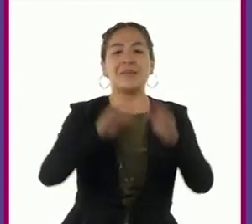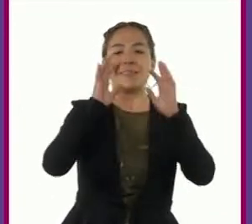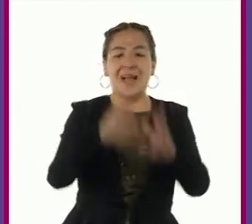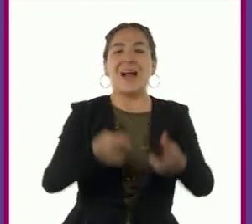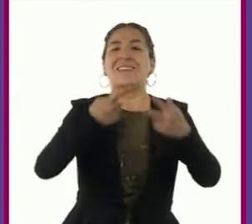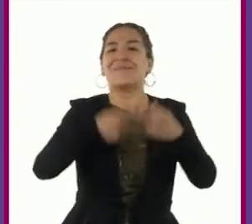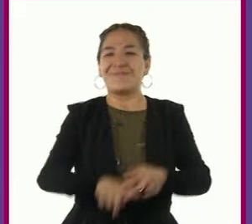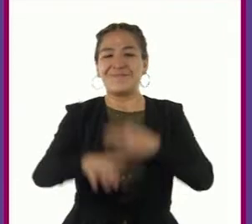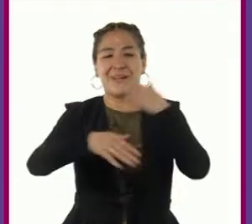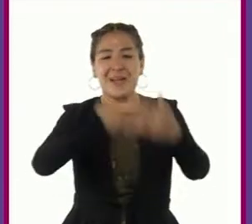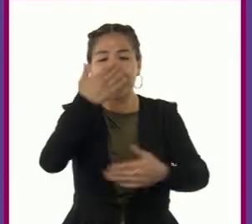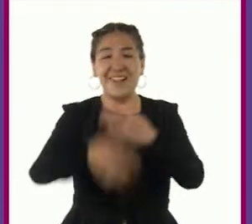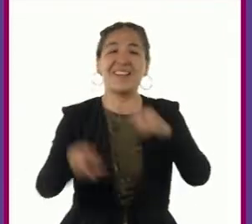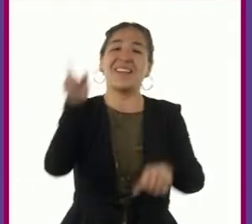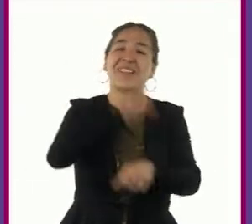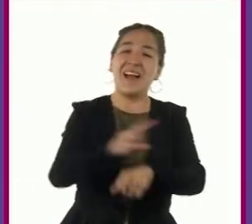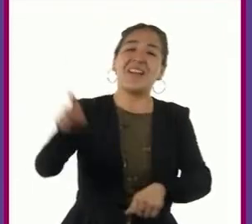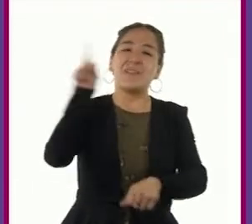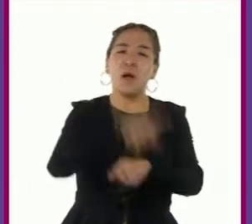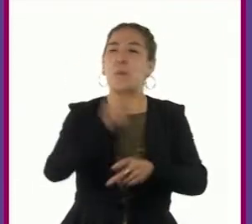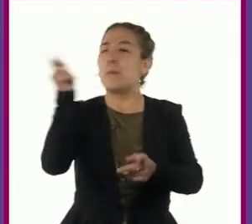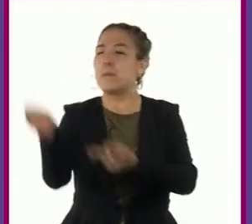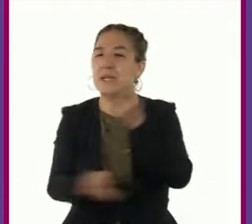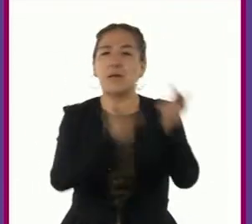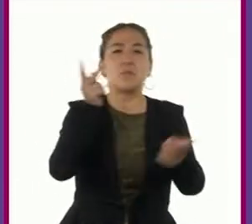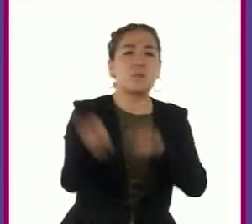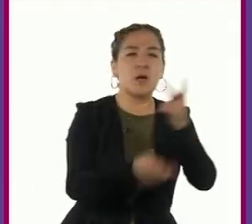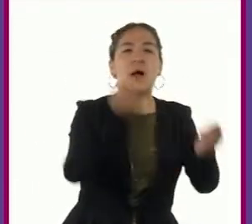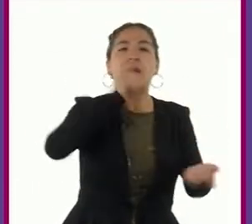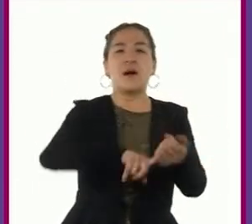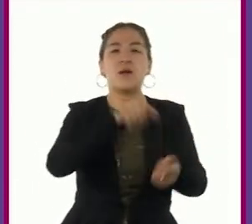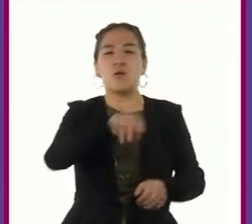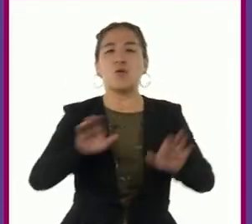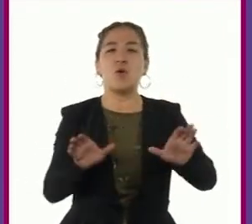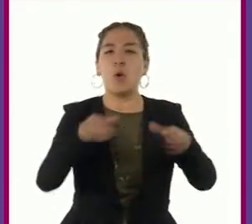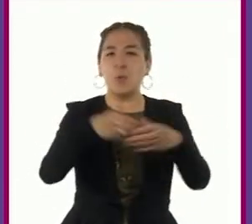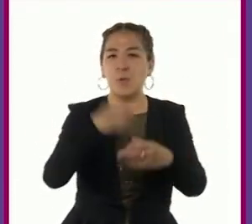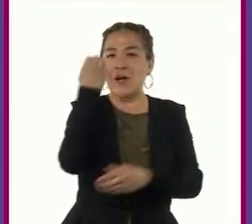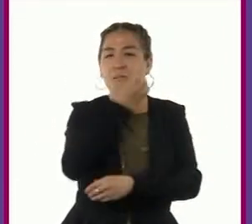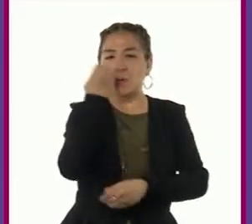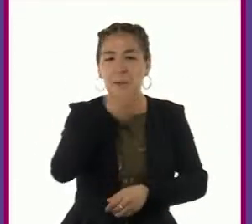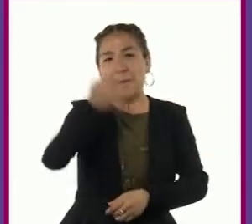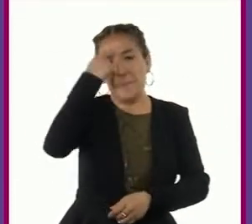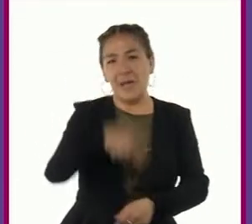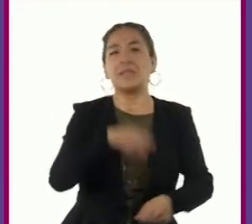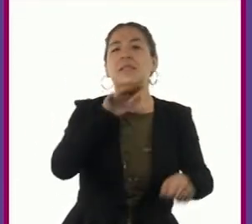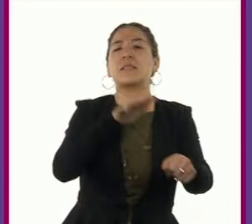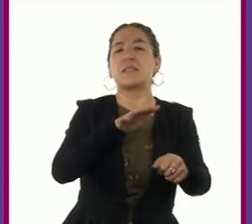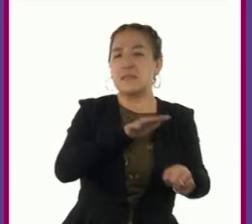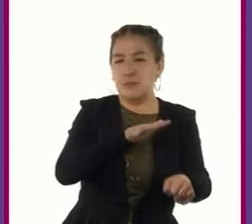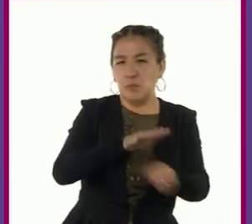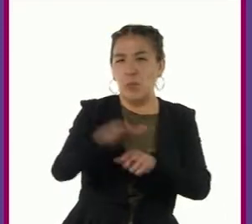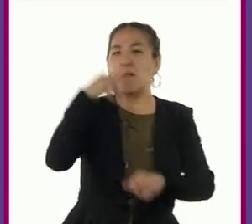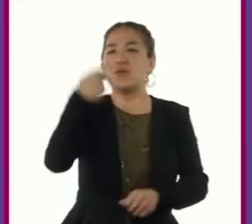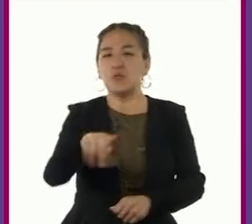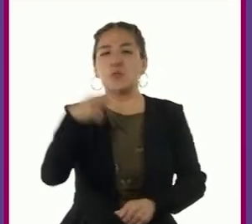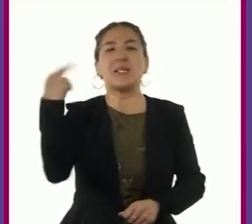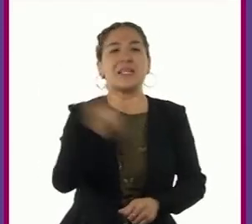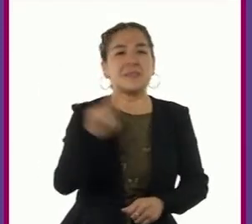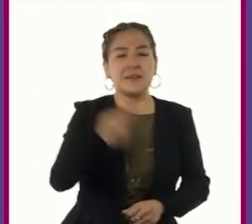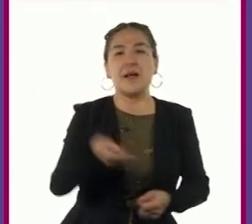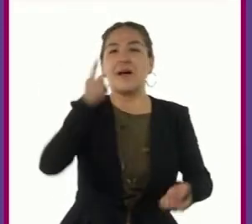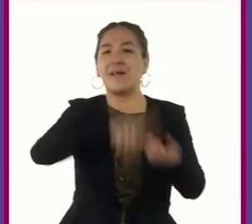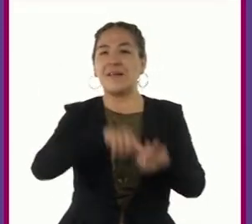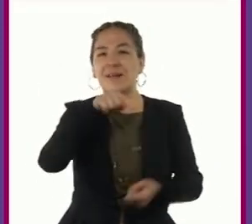aventura. Todos los días hacíamos sondeos entre la comunidad estudiantil para saber las necesidades e inquietudes de